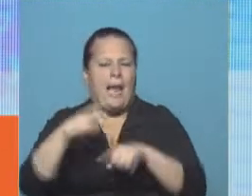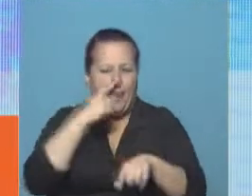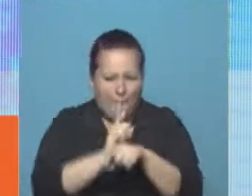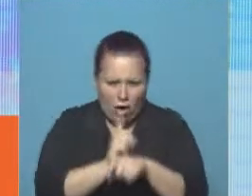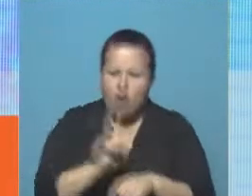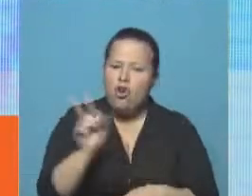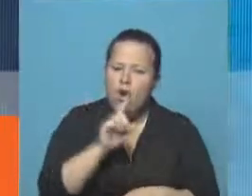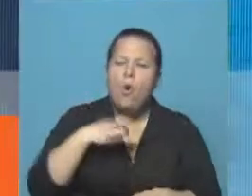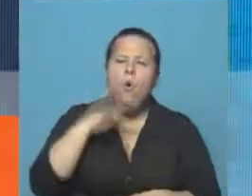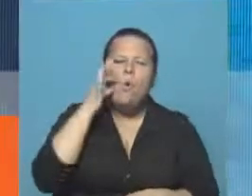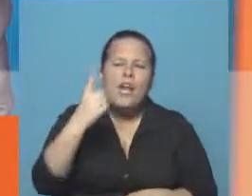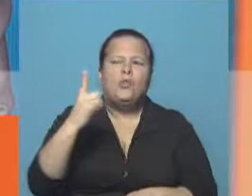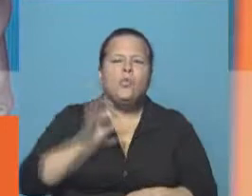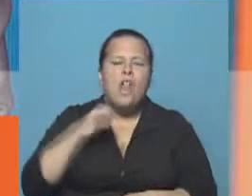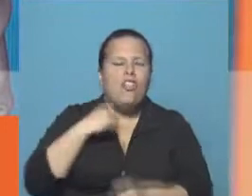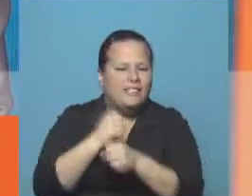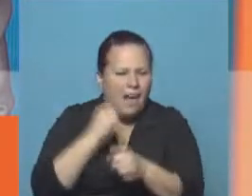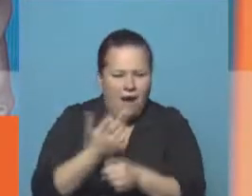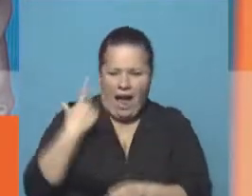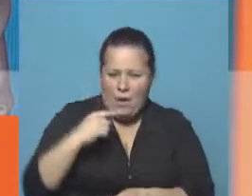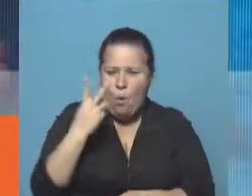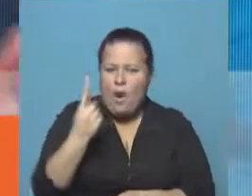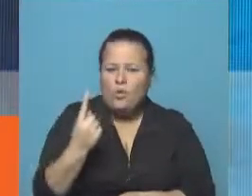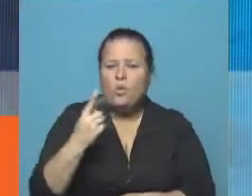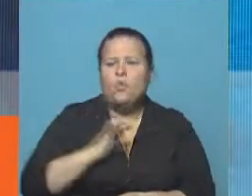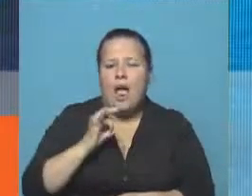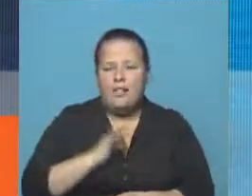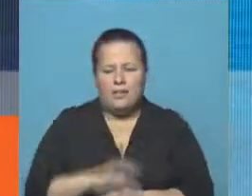No, tengo 41 años de profesión, acabo de cumplir